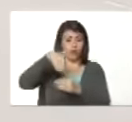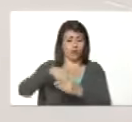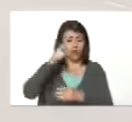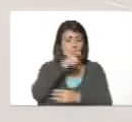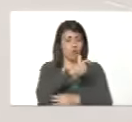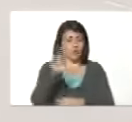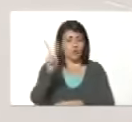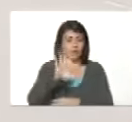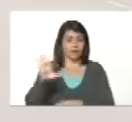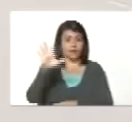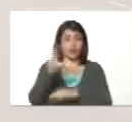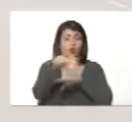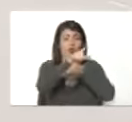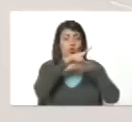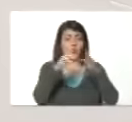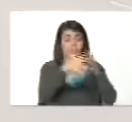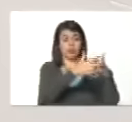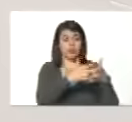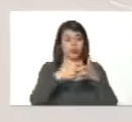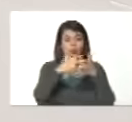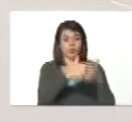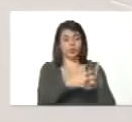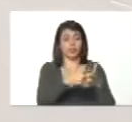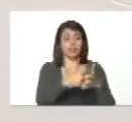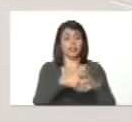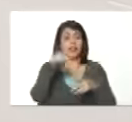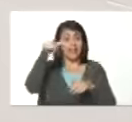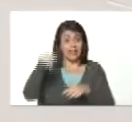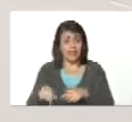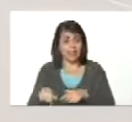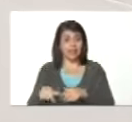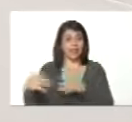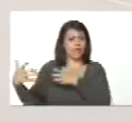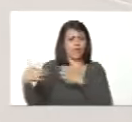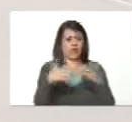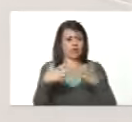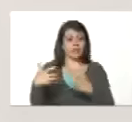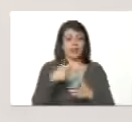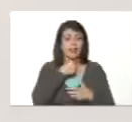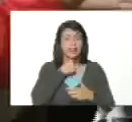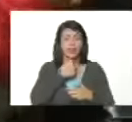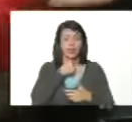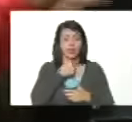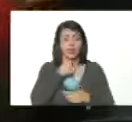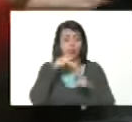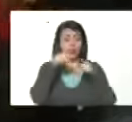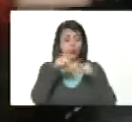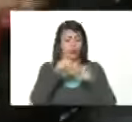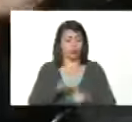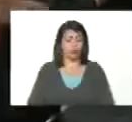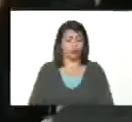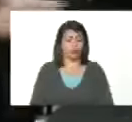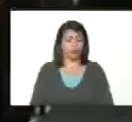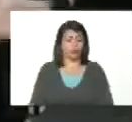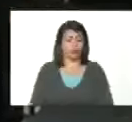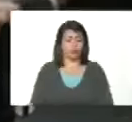de Venezuela al gobierno de los Estados Unidos de América. Estas son las batallas que nos gustan.